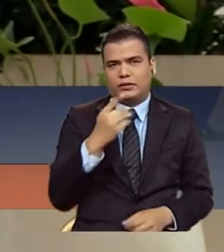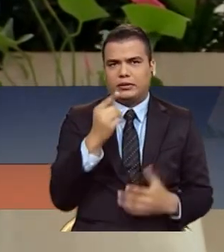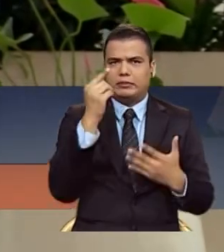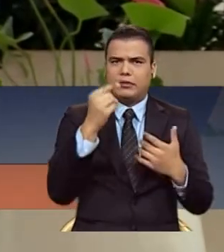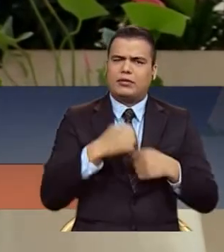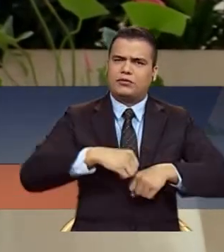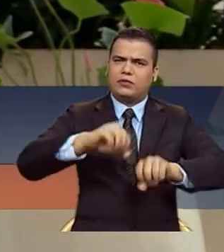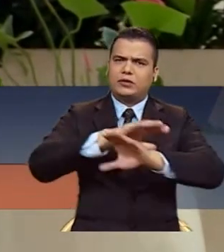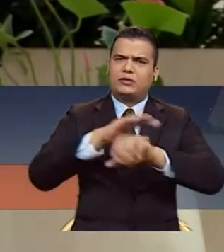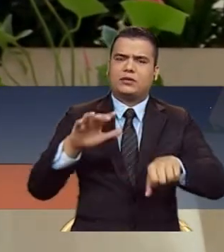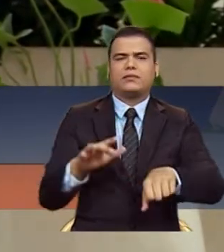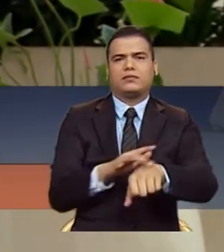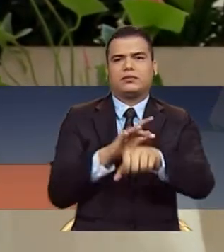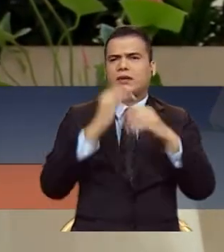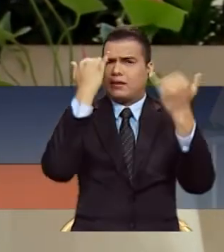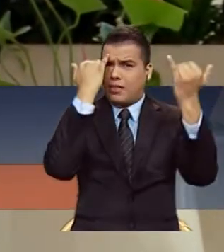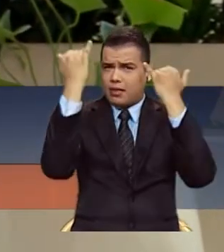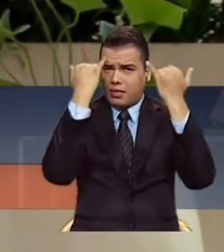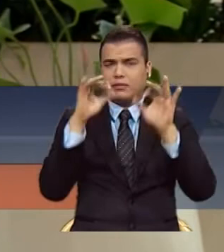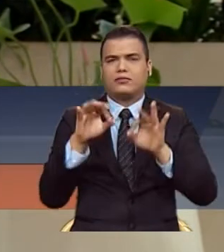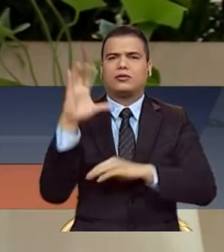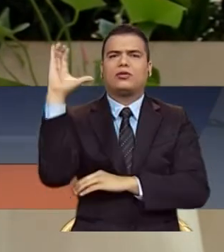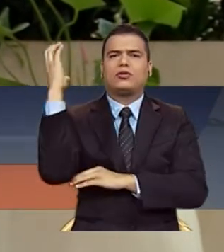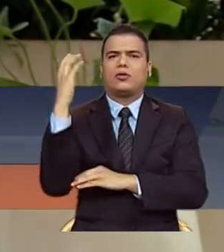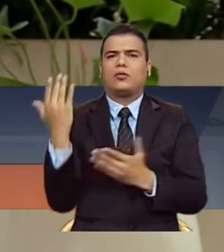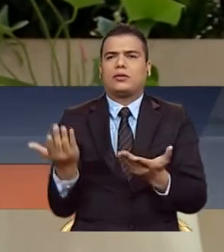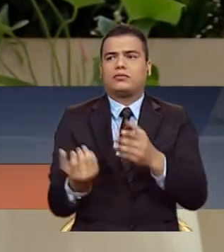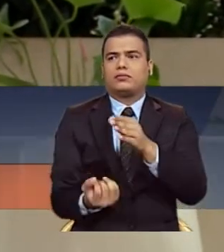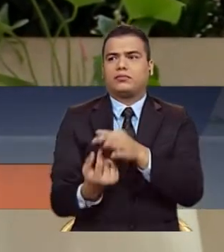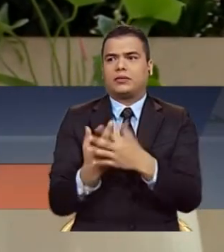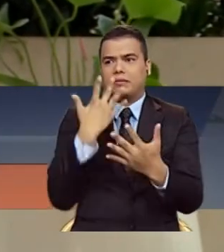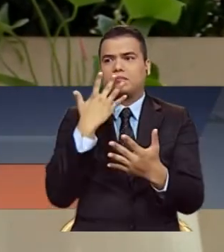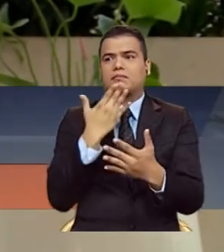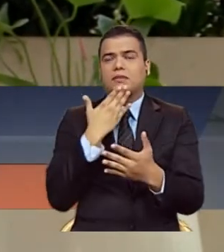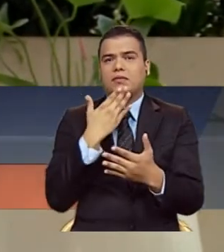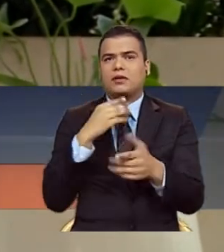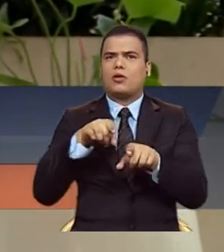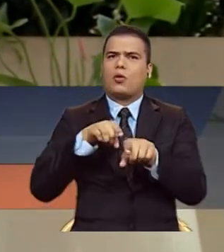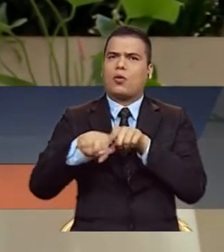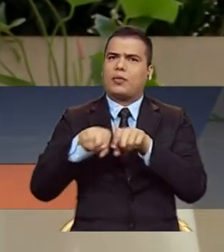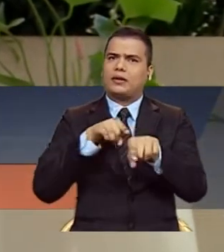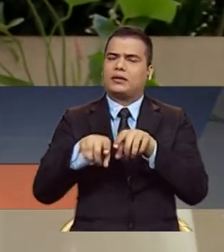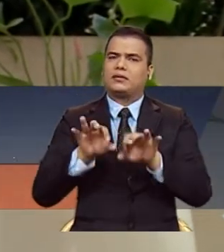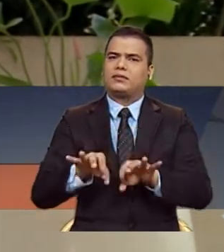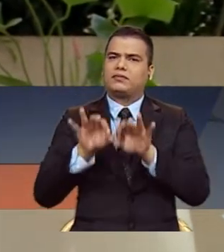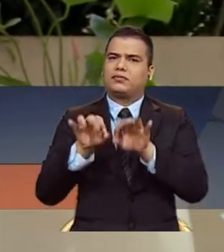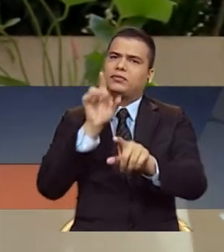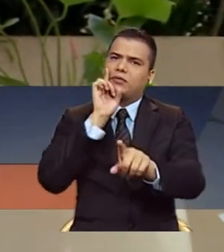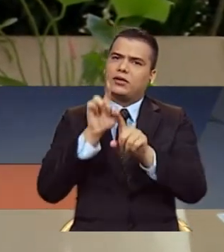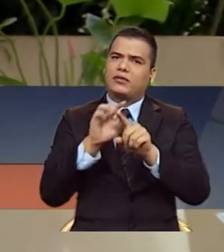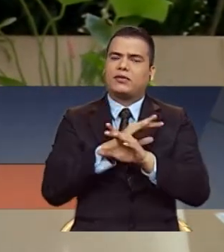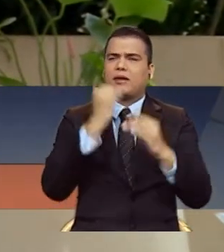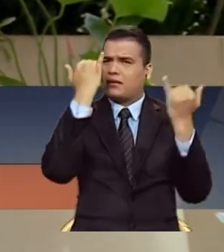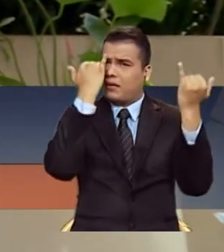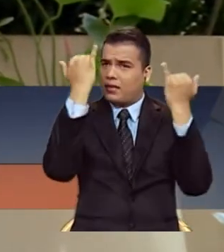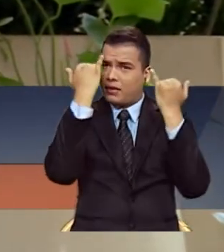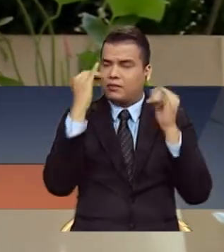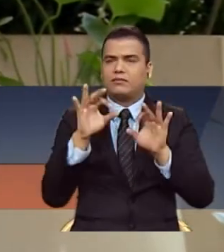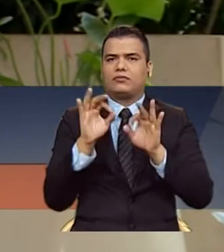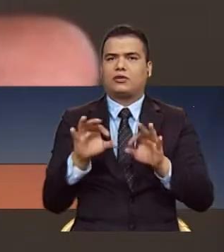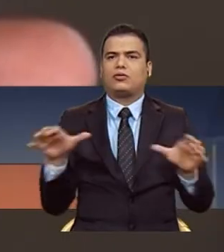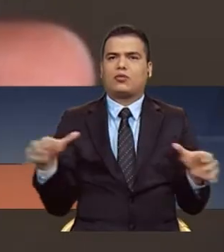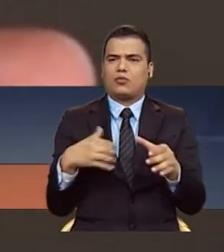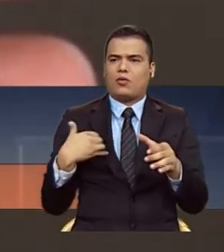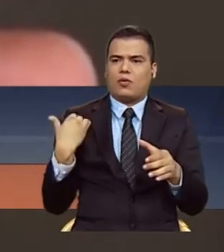haciendo es fomentar la innovación en Colombia, crear las condiciones de competencia necesarias para que se traiga esa innovación para los millennials y